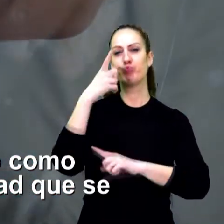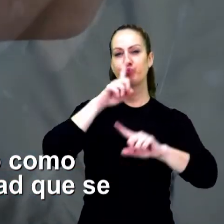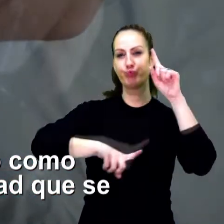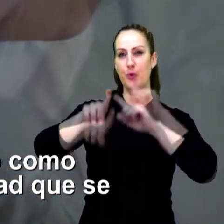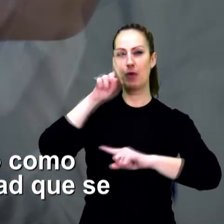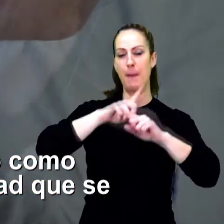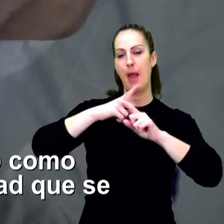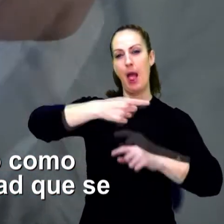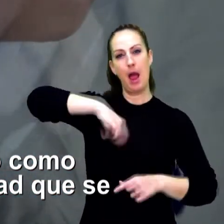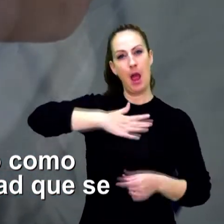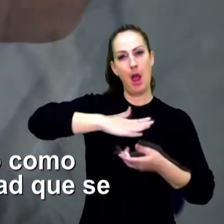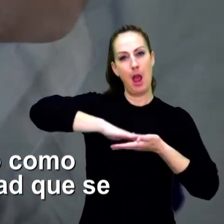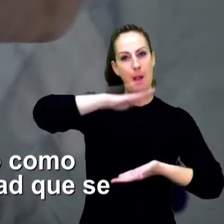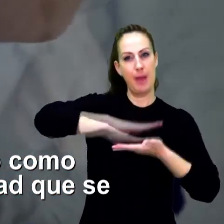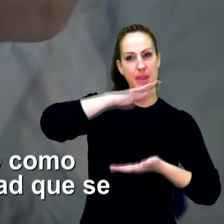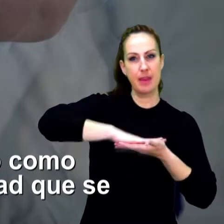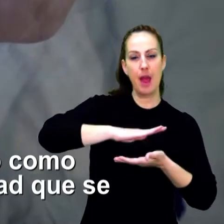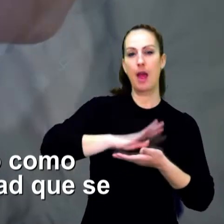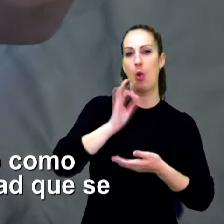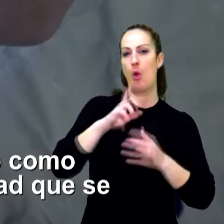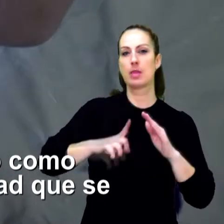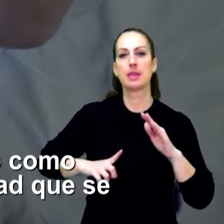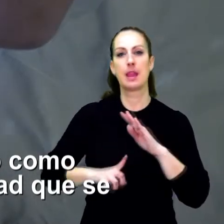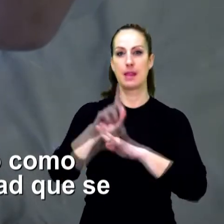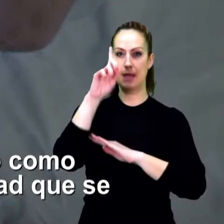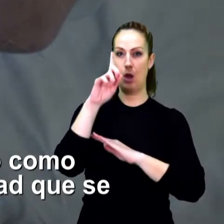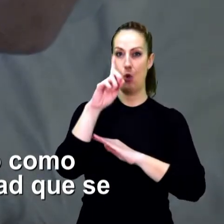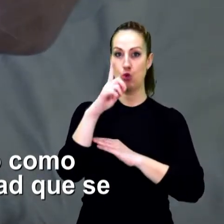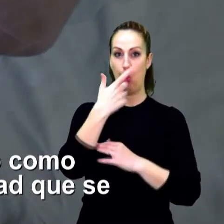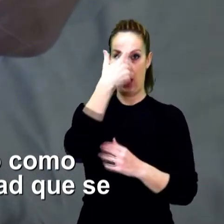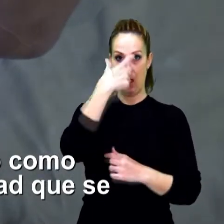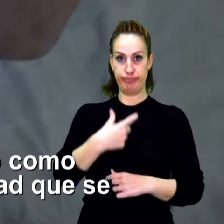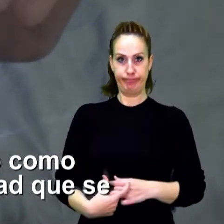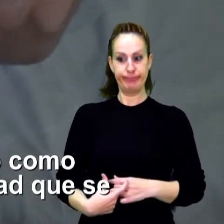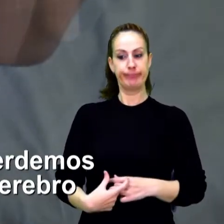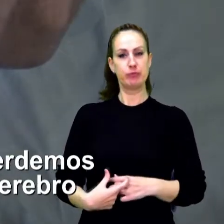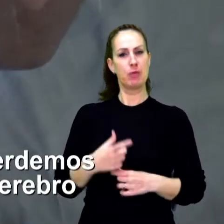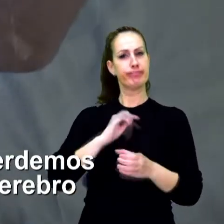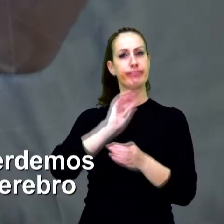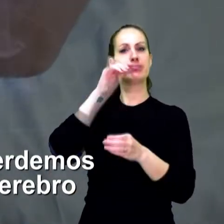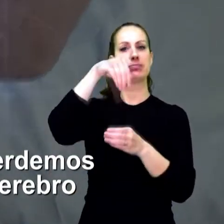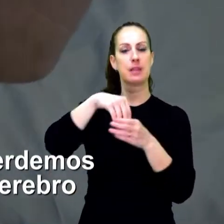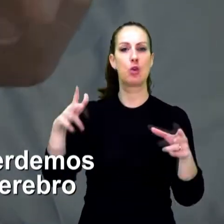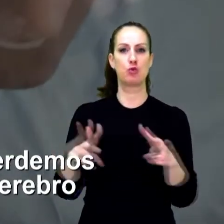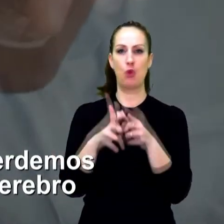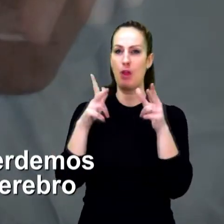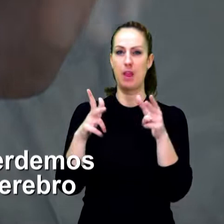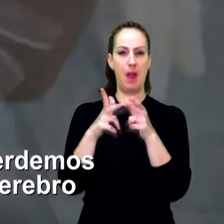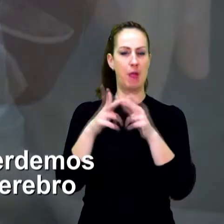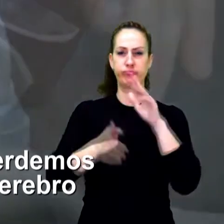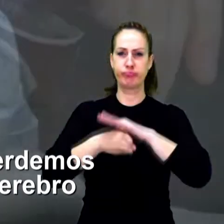nuestra capacidad, situación y desarrollo como individuos y como miembros de una sociedad que se relaciona